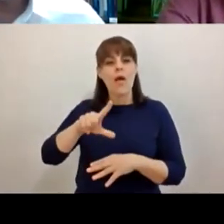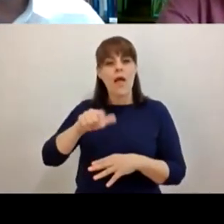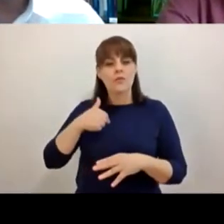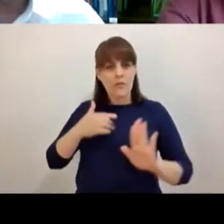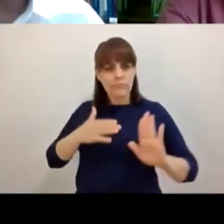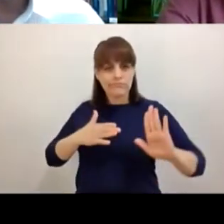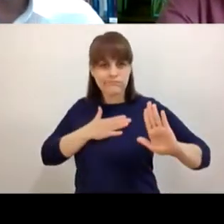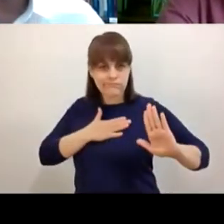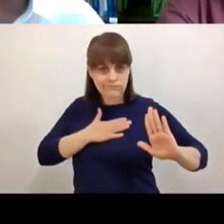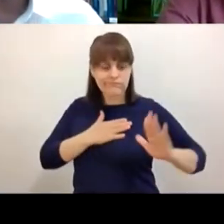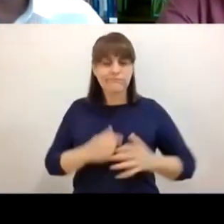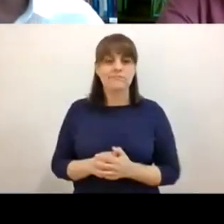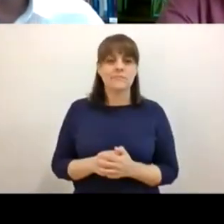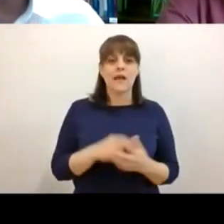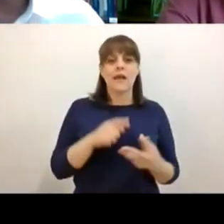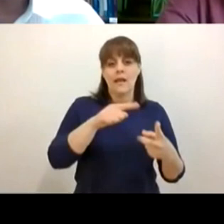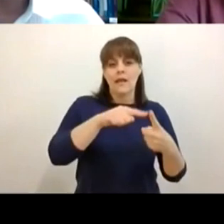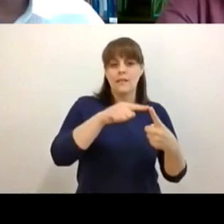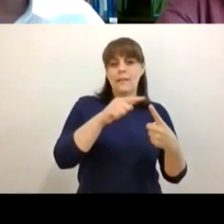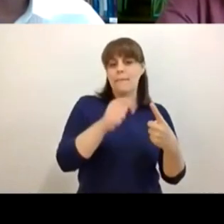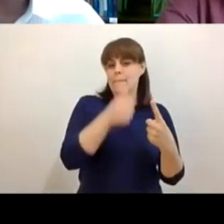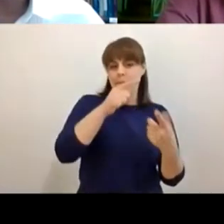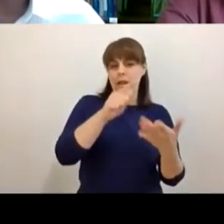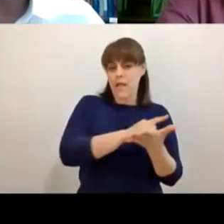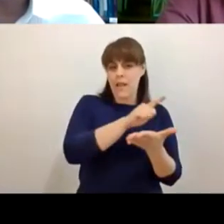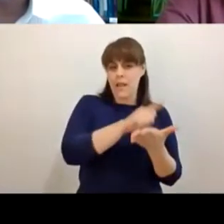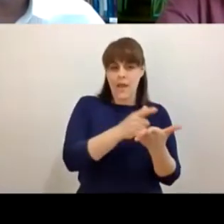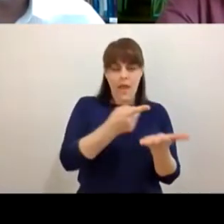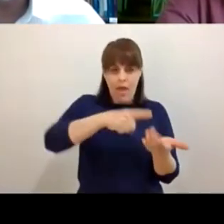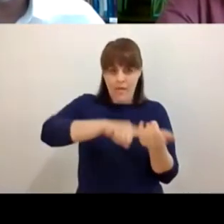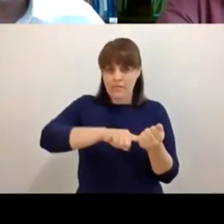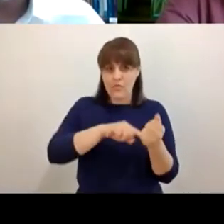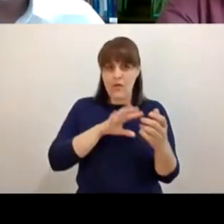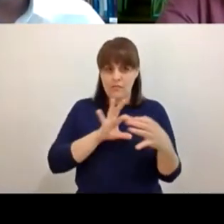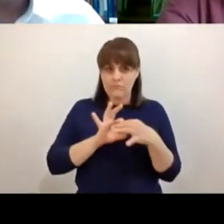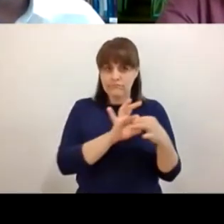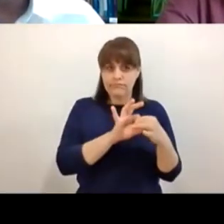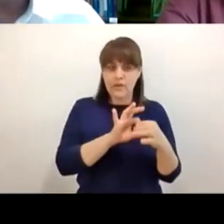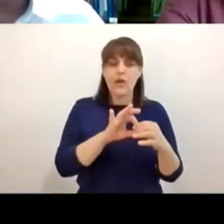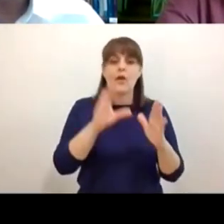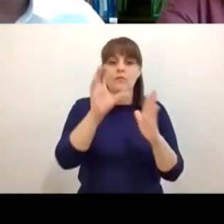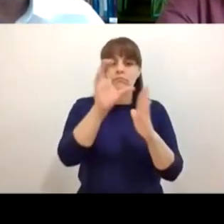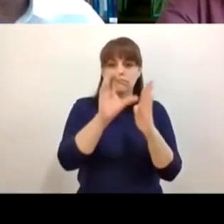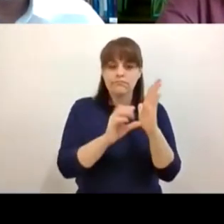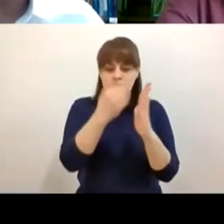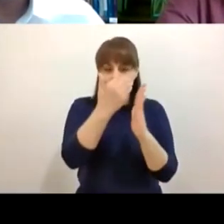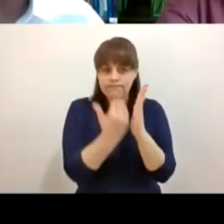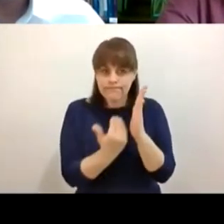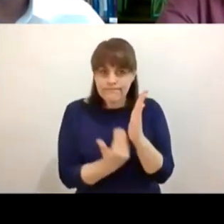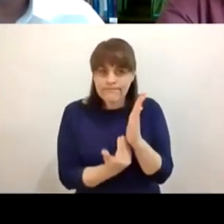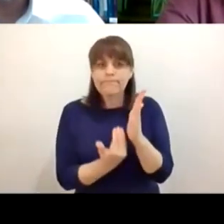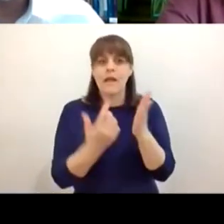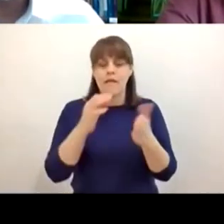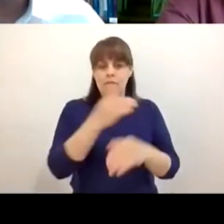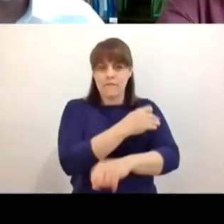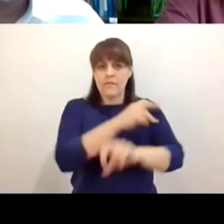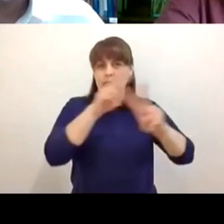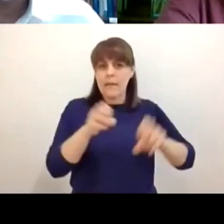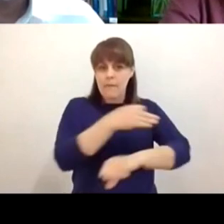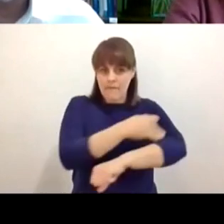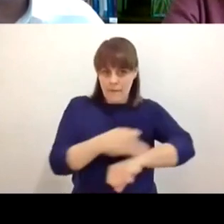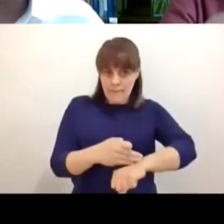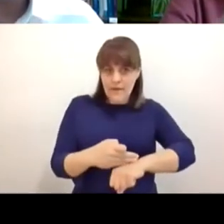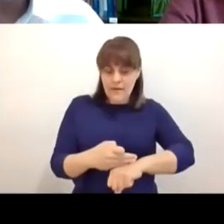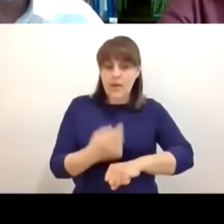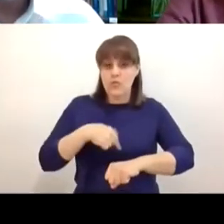claro, está contemplado en nuestra Constitución, está contemplado en los códigos de familia, y sin lugar a dudas tenemos una gran responsabilidad y